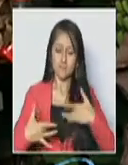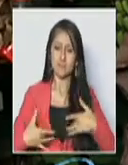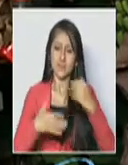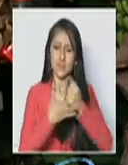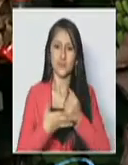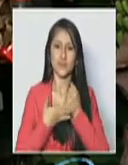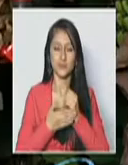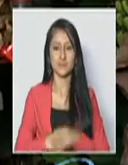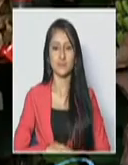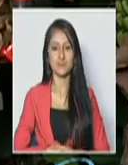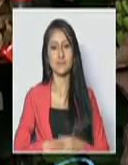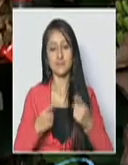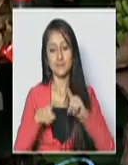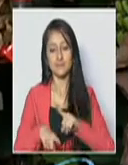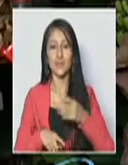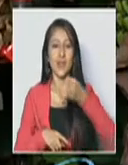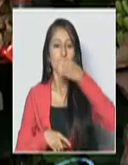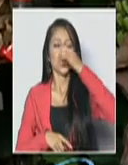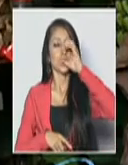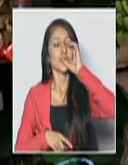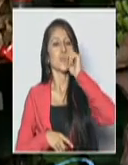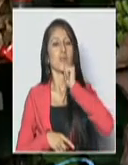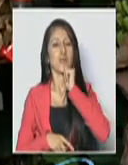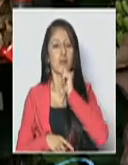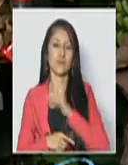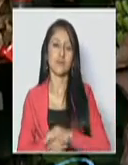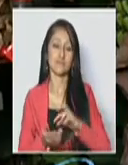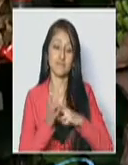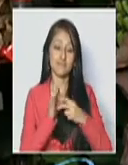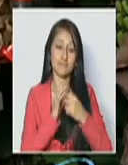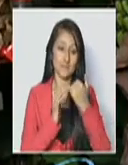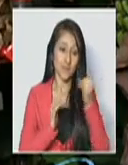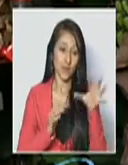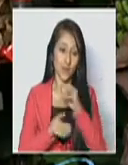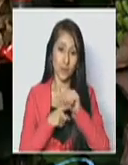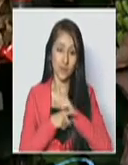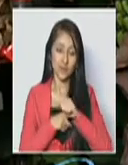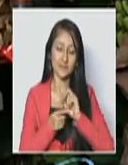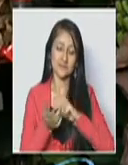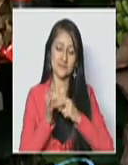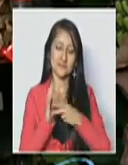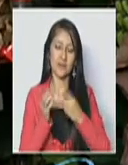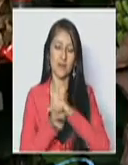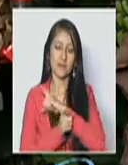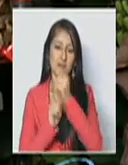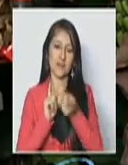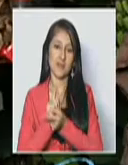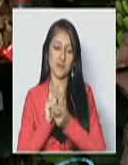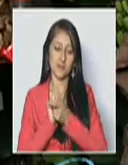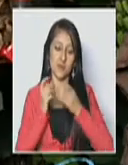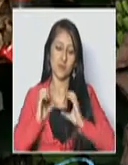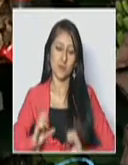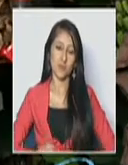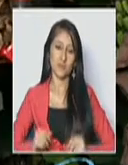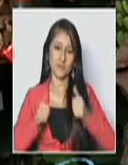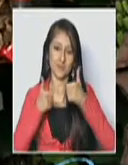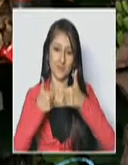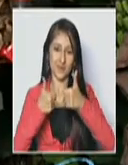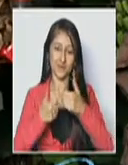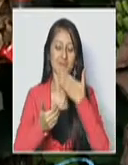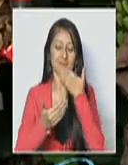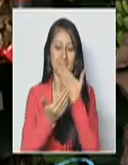esto y una buena cantidad de líquido con eso cambiaríamos totalmente el pronóstico de la enfermedad